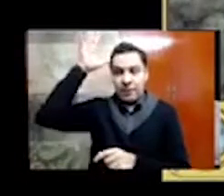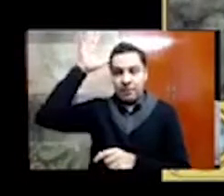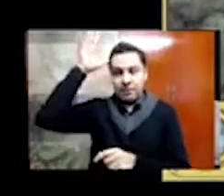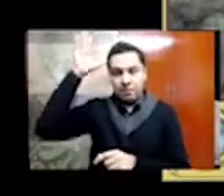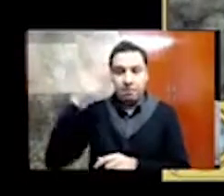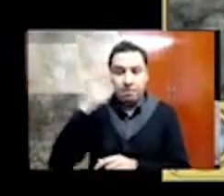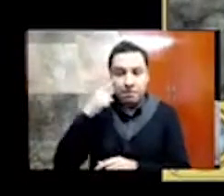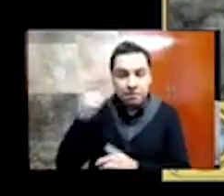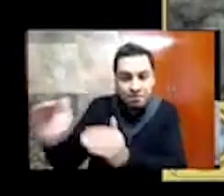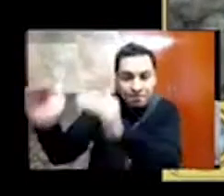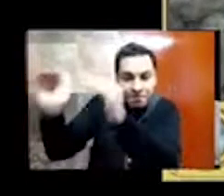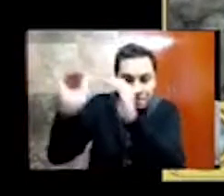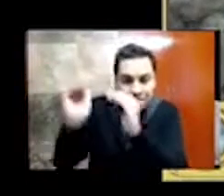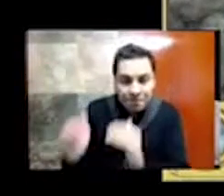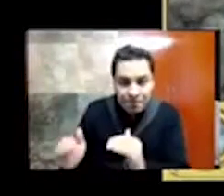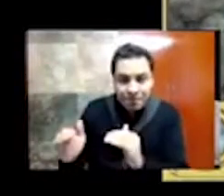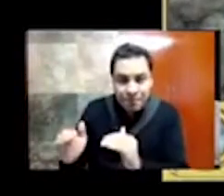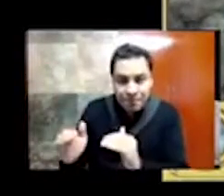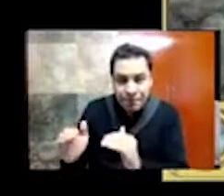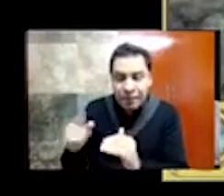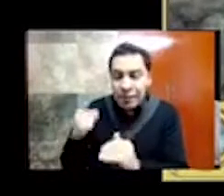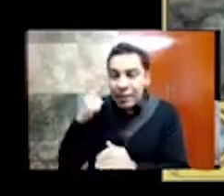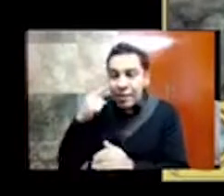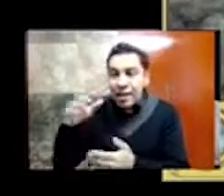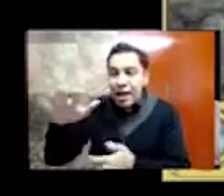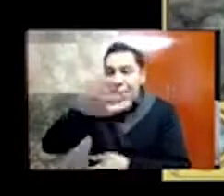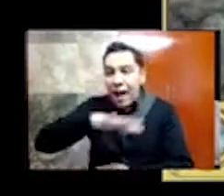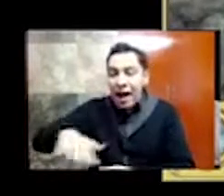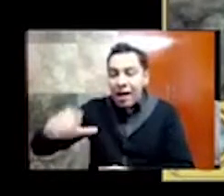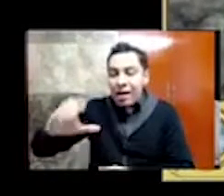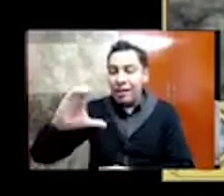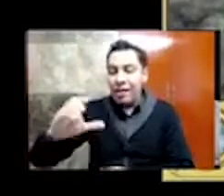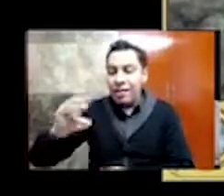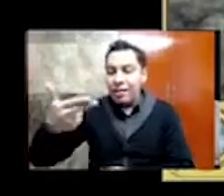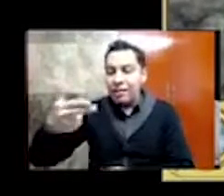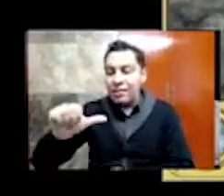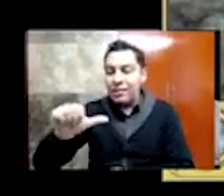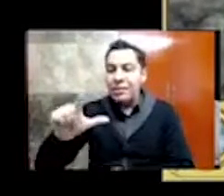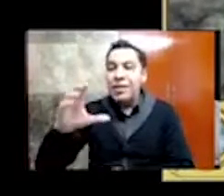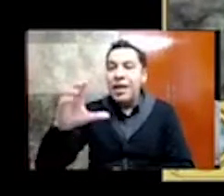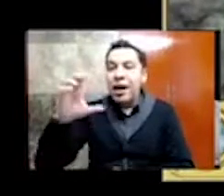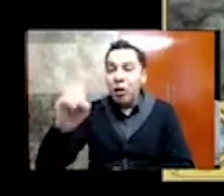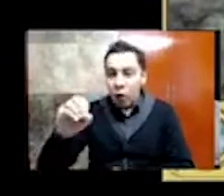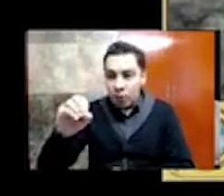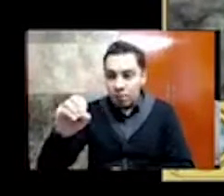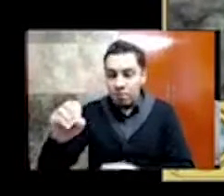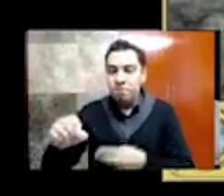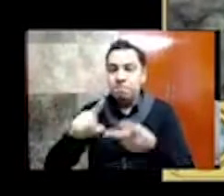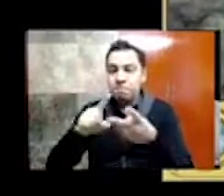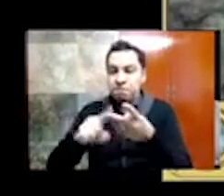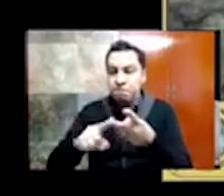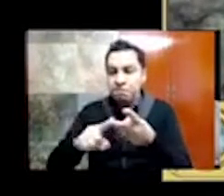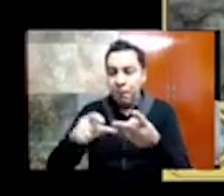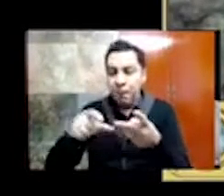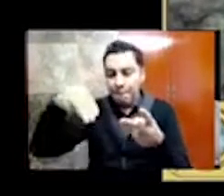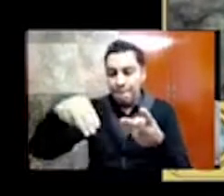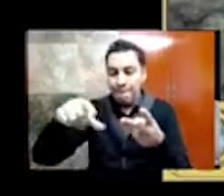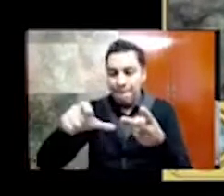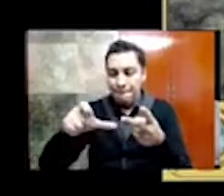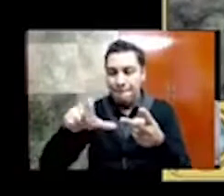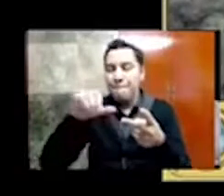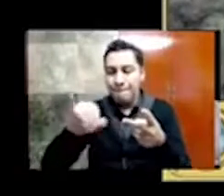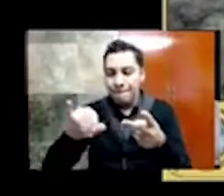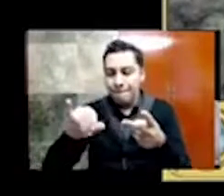tenían complicaciones con el señor de Culhuacán, ¿no? Los de Mixquic y los culhuas, que